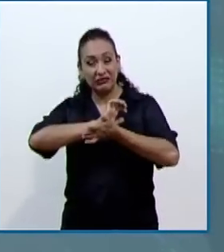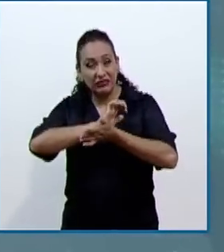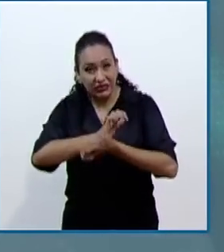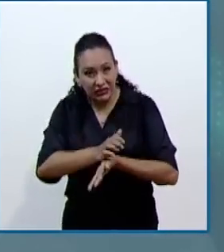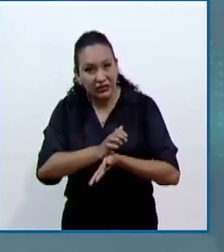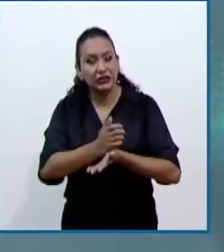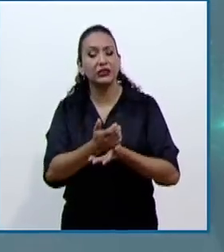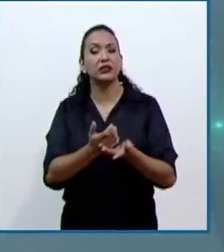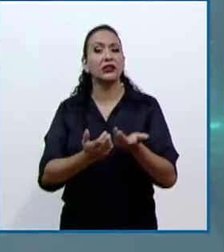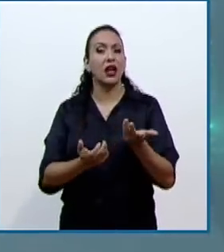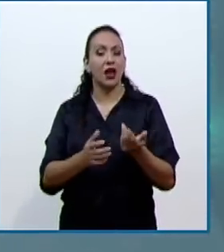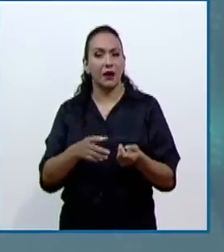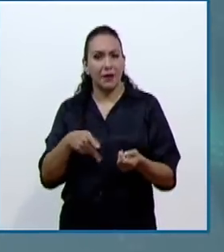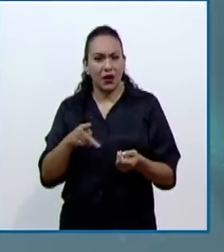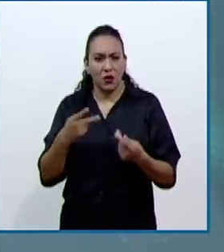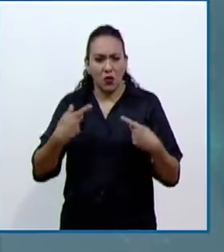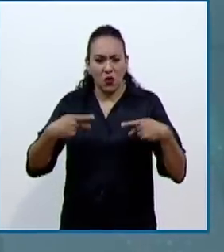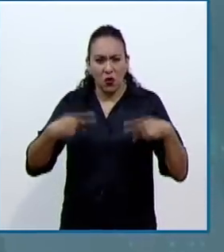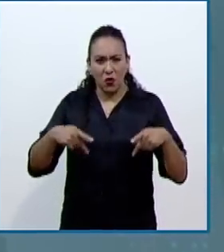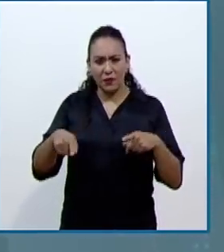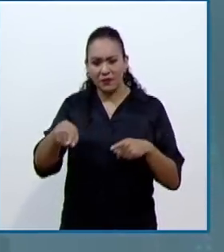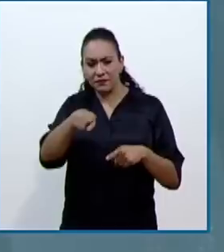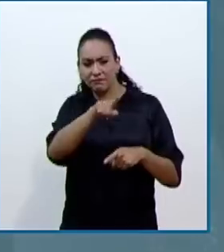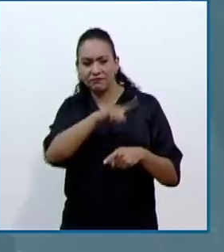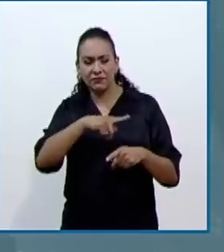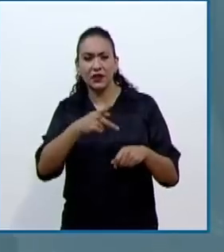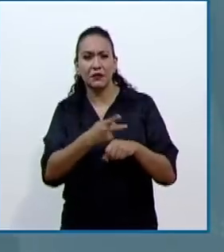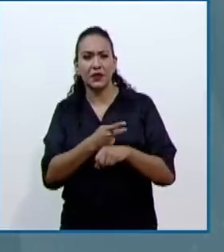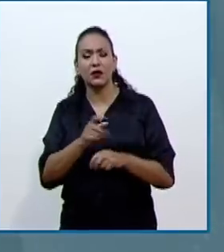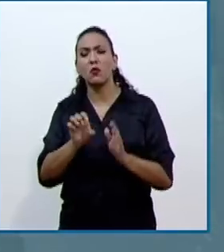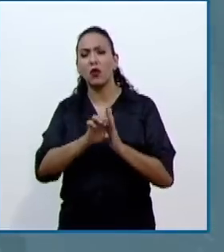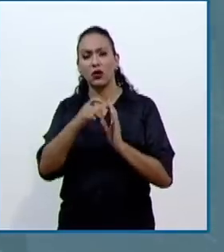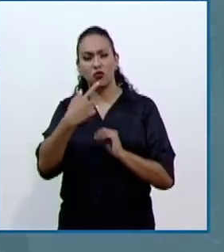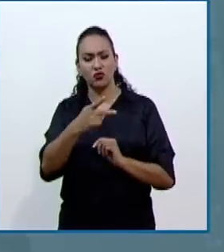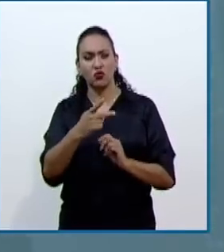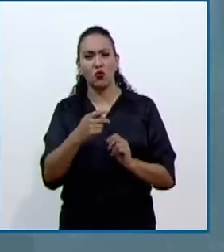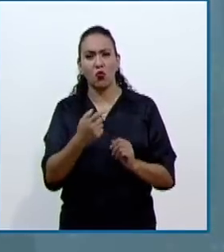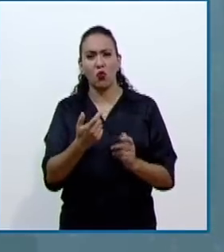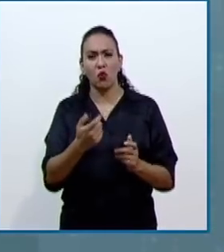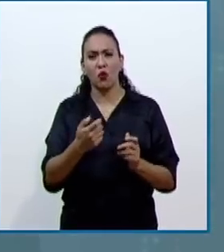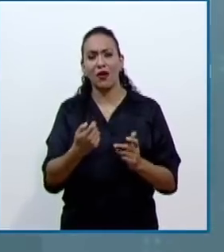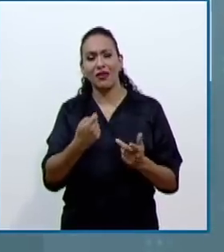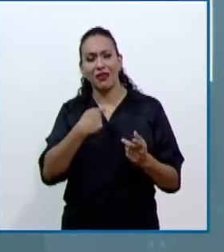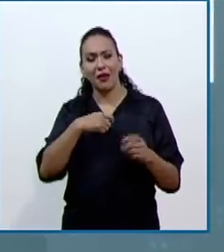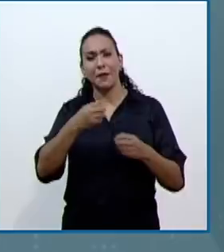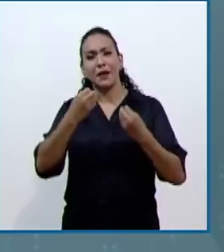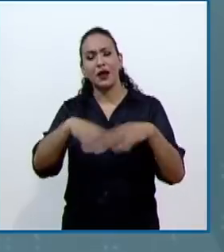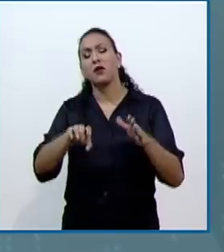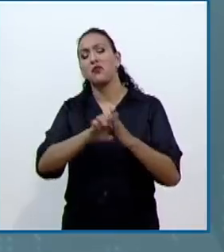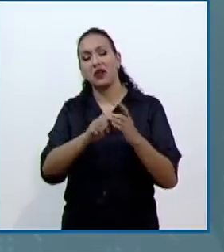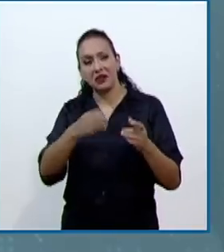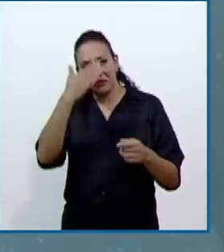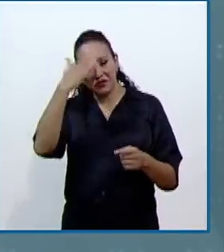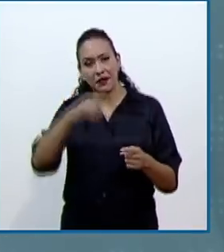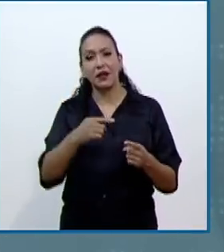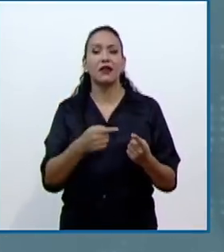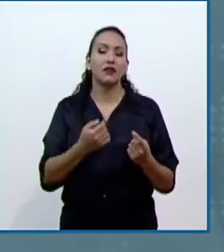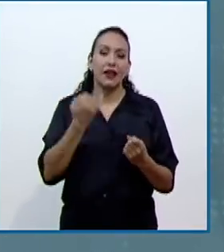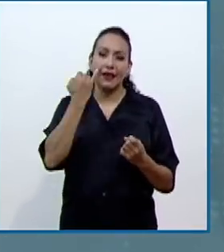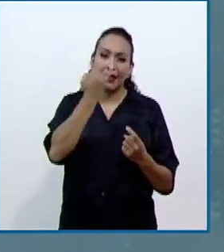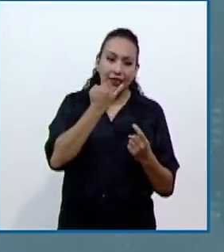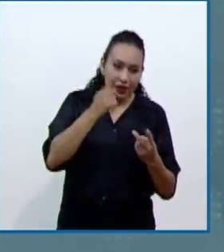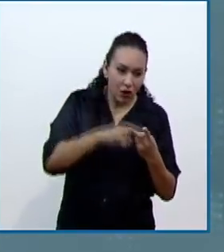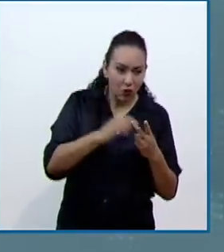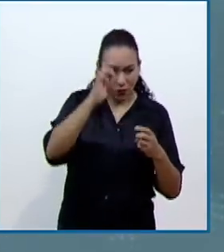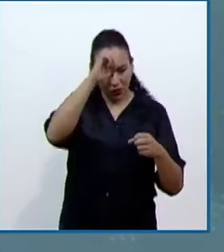pueden prescindir por voluntad propia, a riesgo de perder su identidad, tales como su origen étnico, género, idioma y